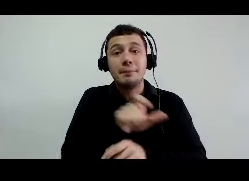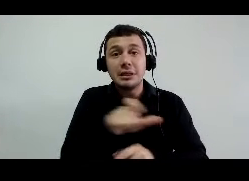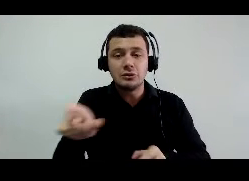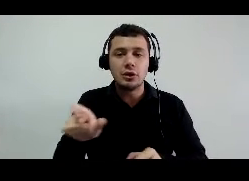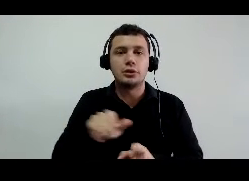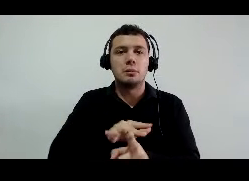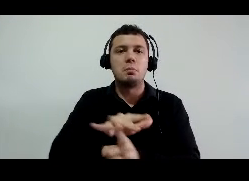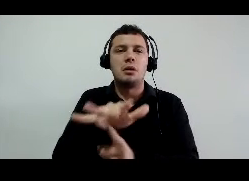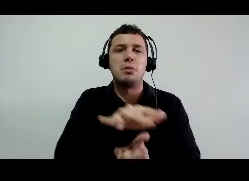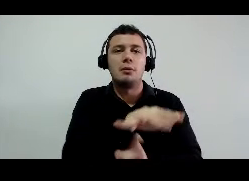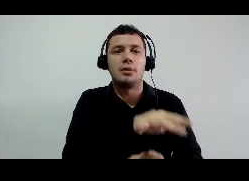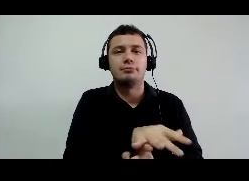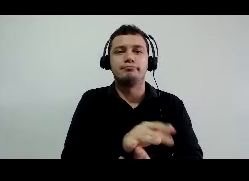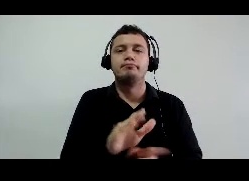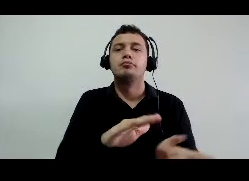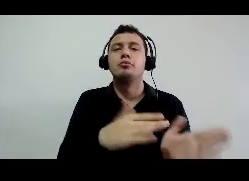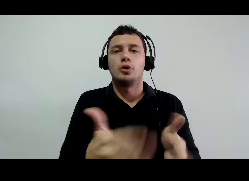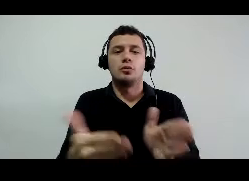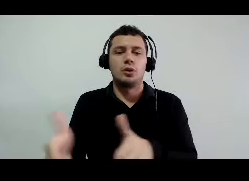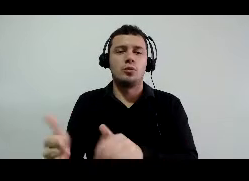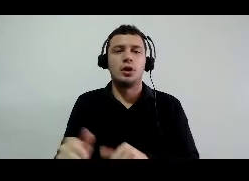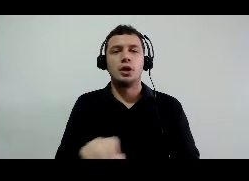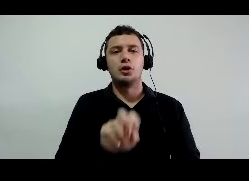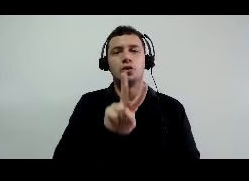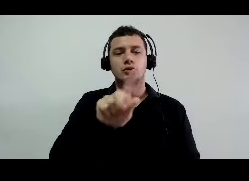anuales, 2.6 millones de muertos,